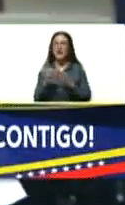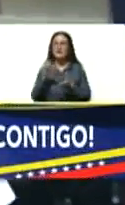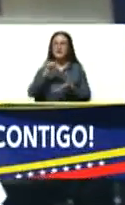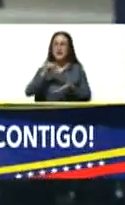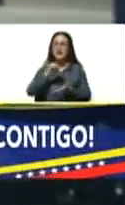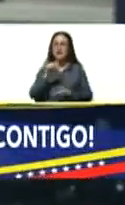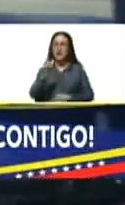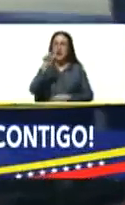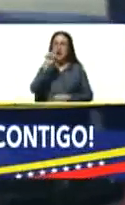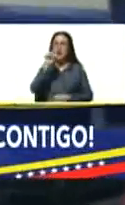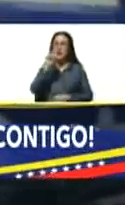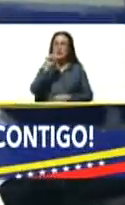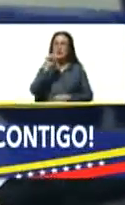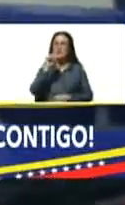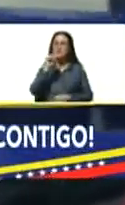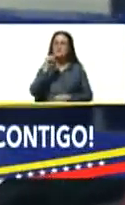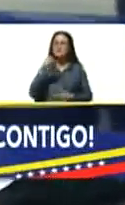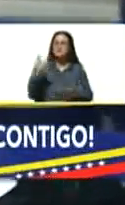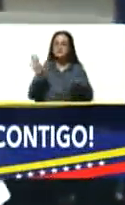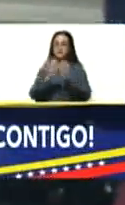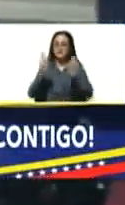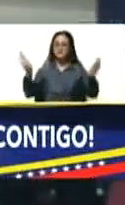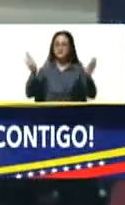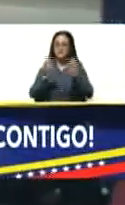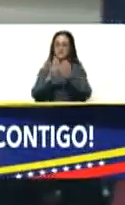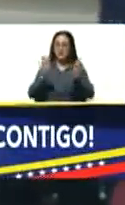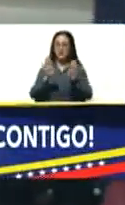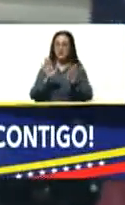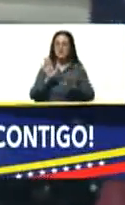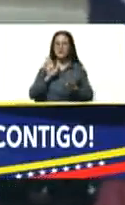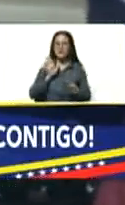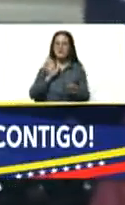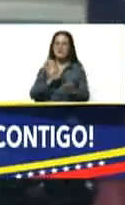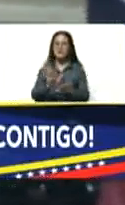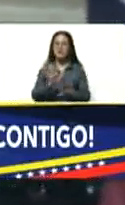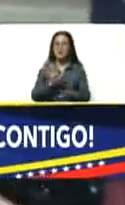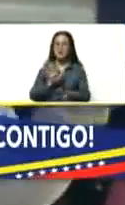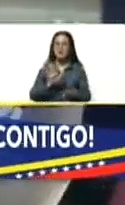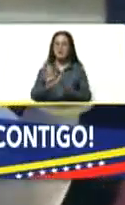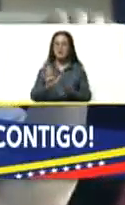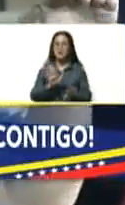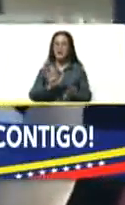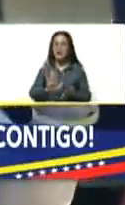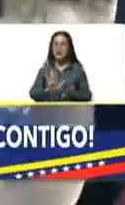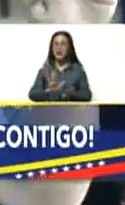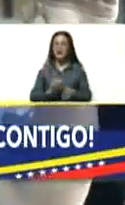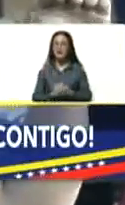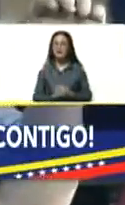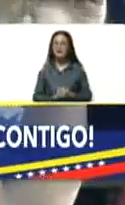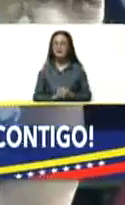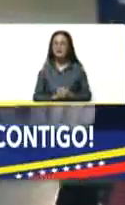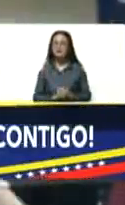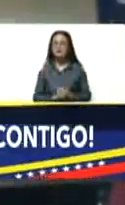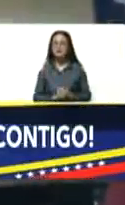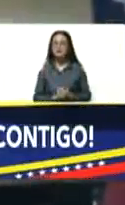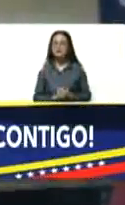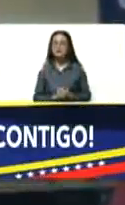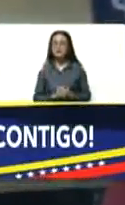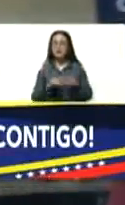agua, la apertura y cierre de puertas y el frenado. Y aparte también la suspensión, para nivelarse con el nivel del